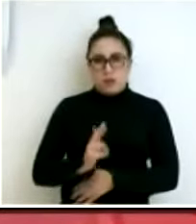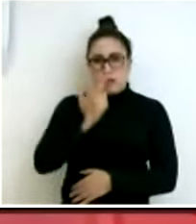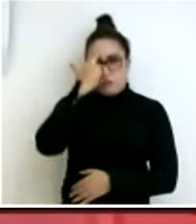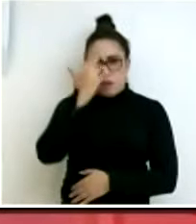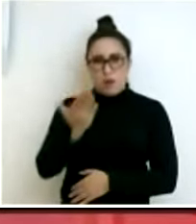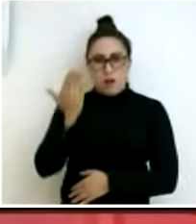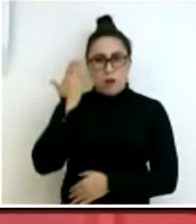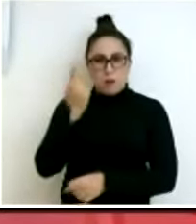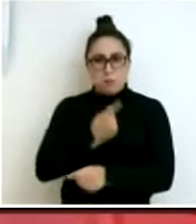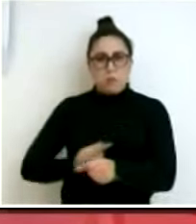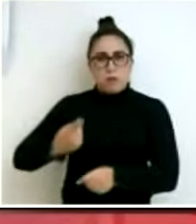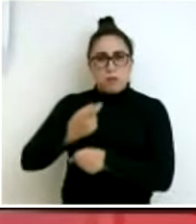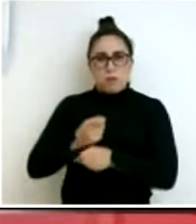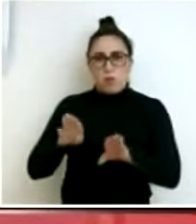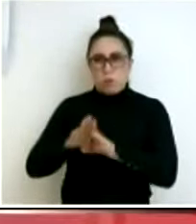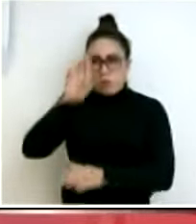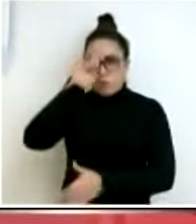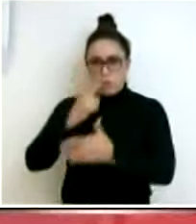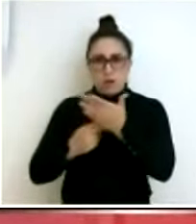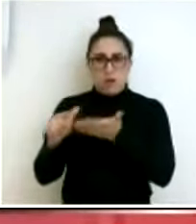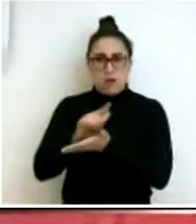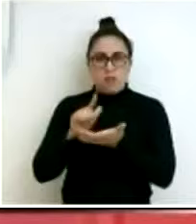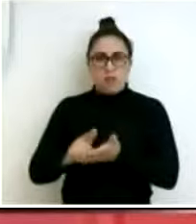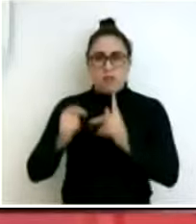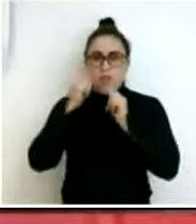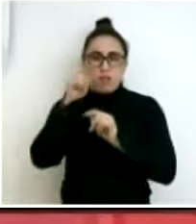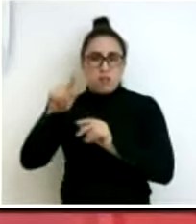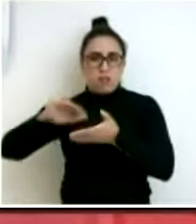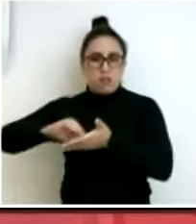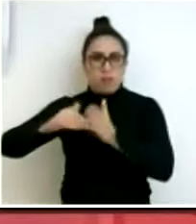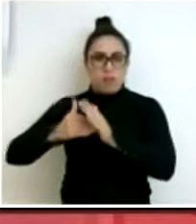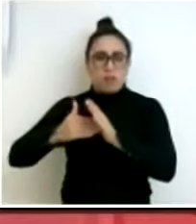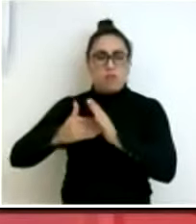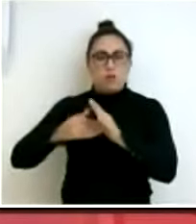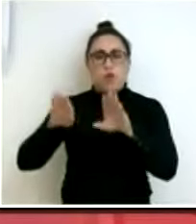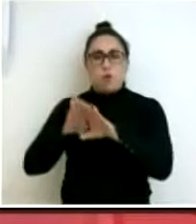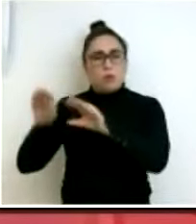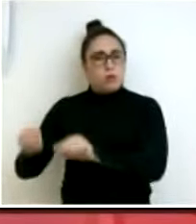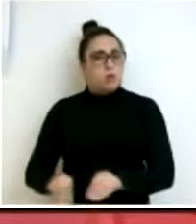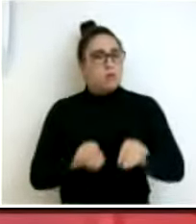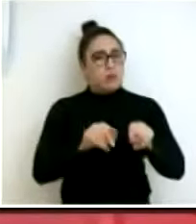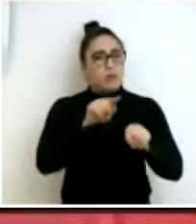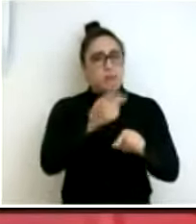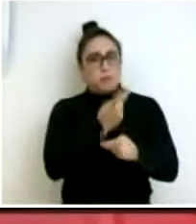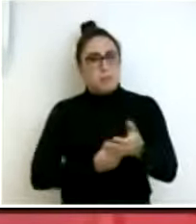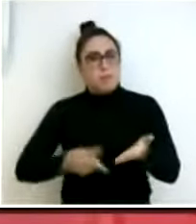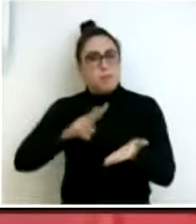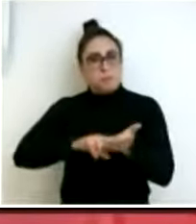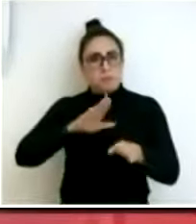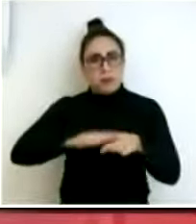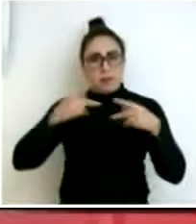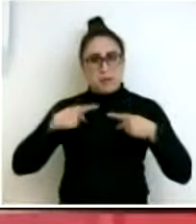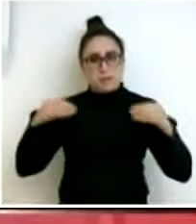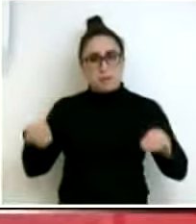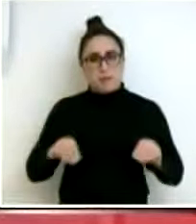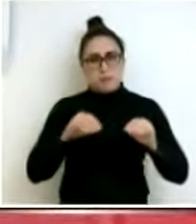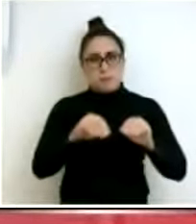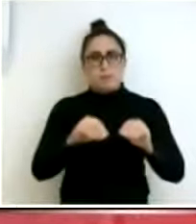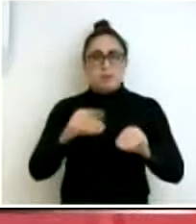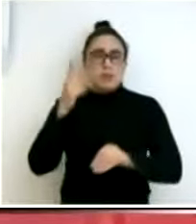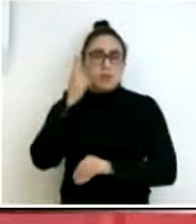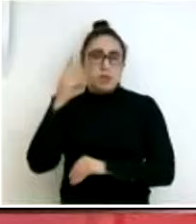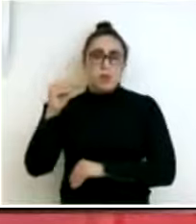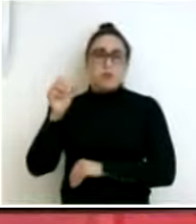una sobrerrepresentación que redujo a las minorías del país. La segunda,